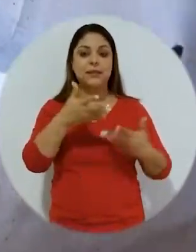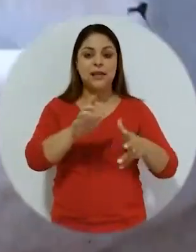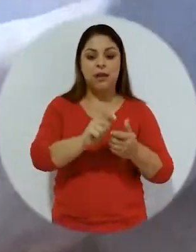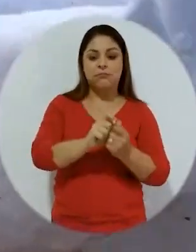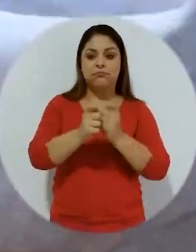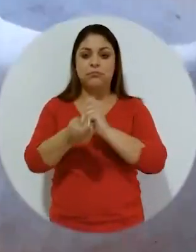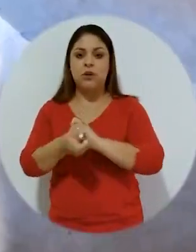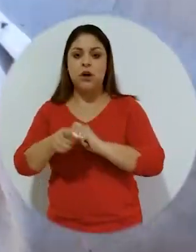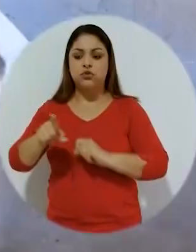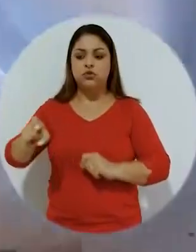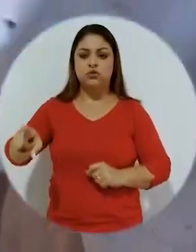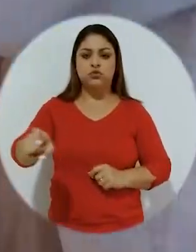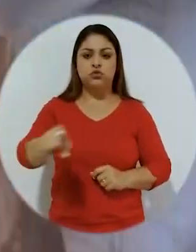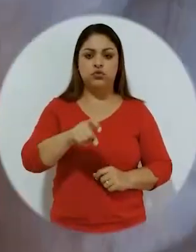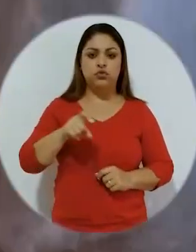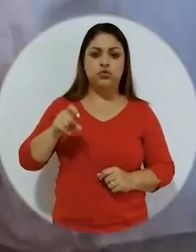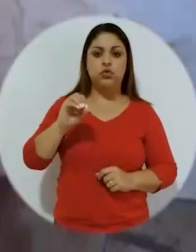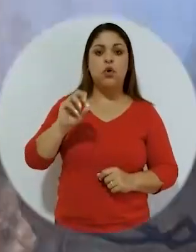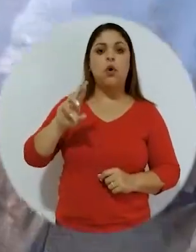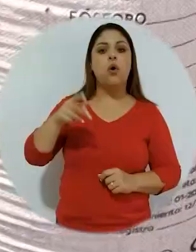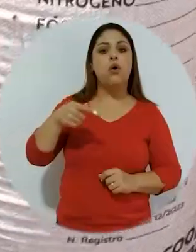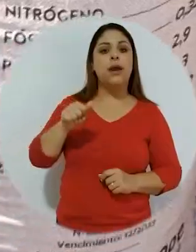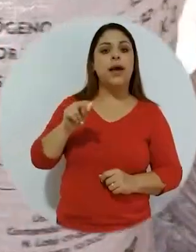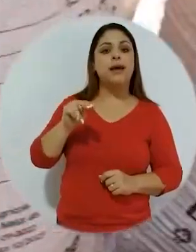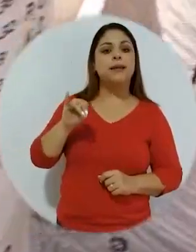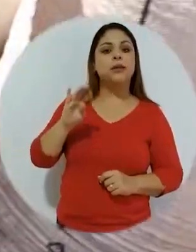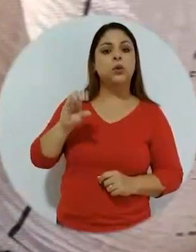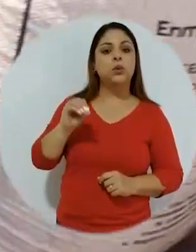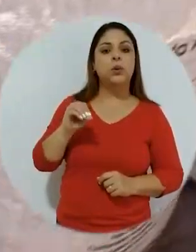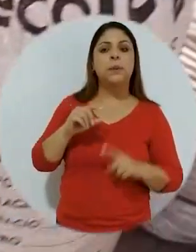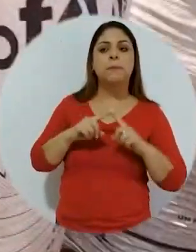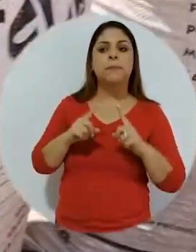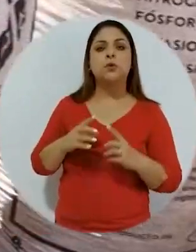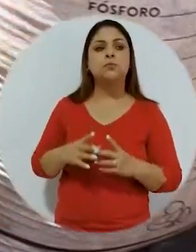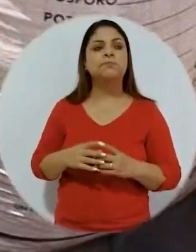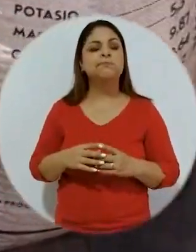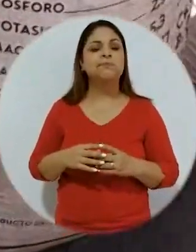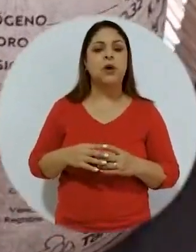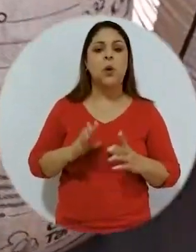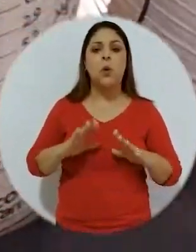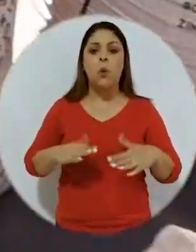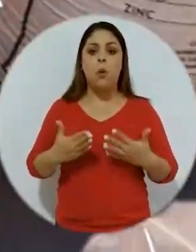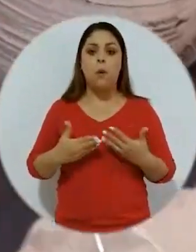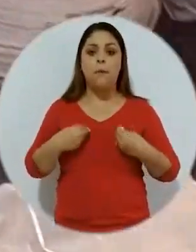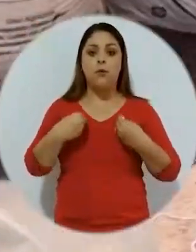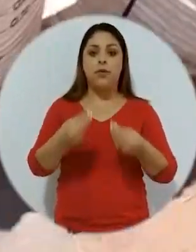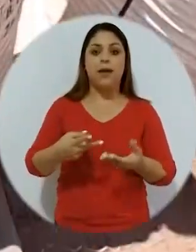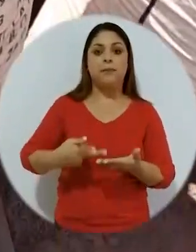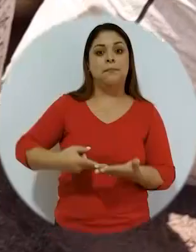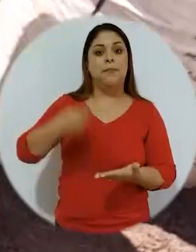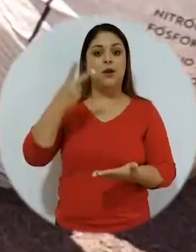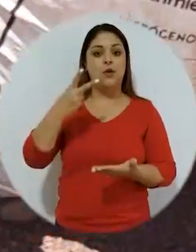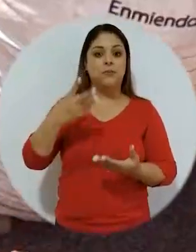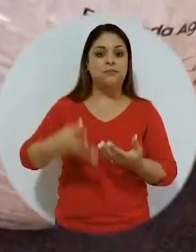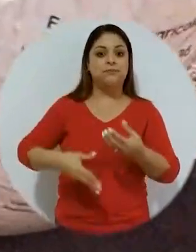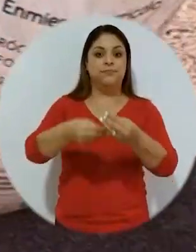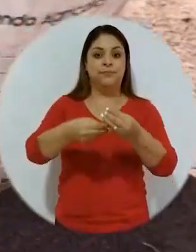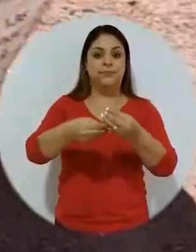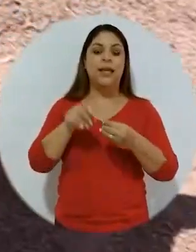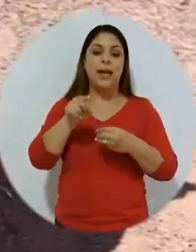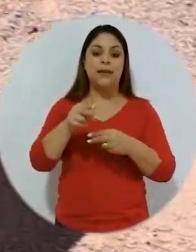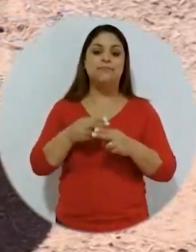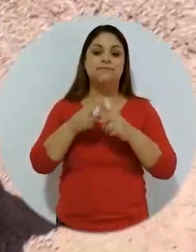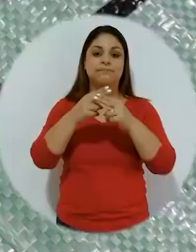orgánico, pero siempre la pregunta fue, ¿y cómo podemos darle un mayor valor agregado a esto? Y ahí nació un producto que se